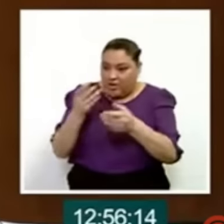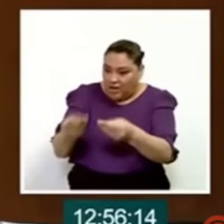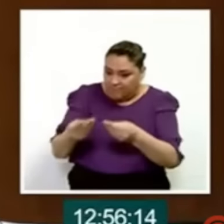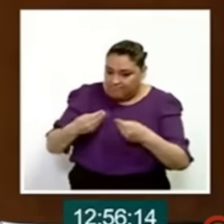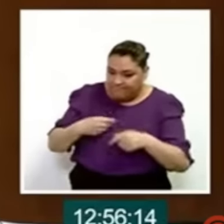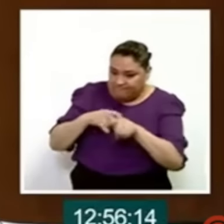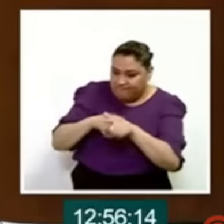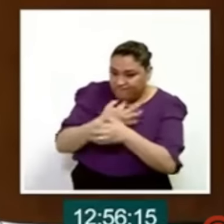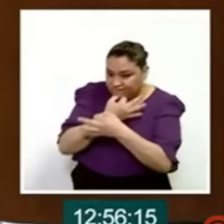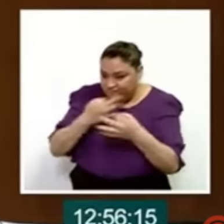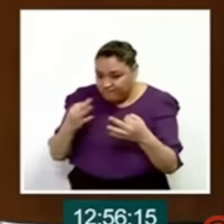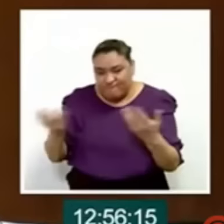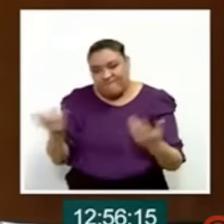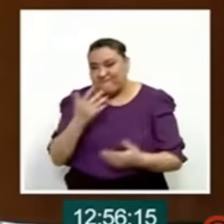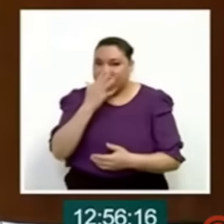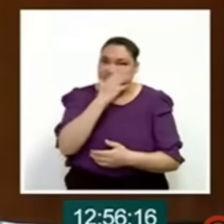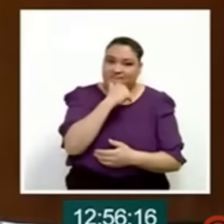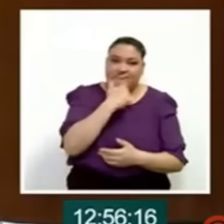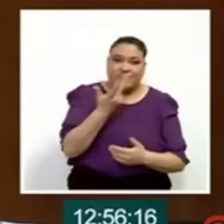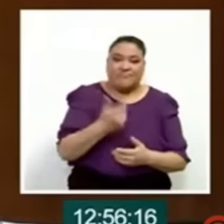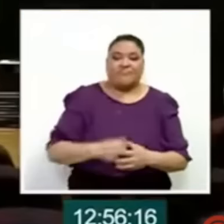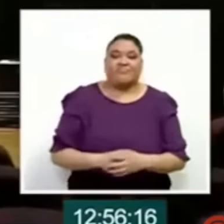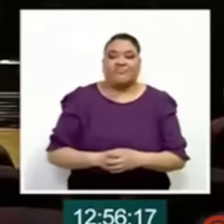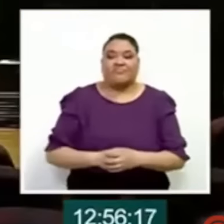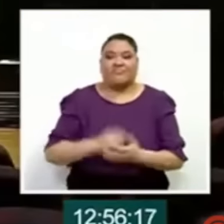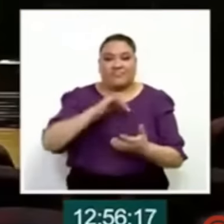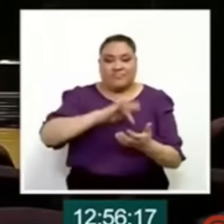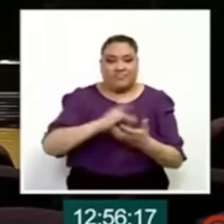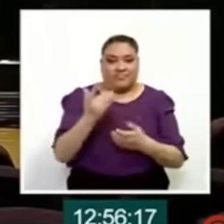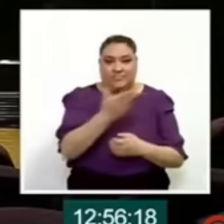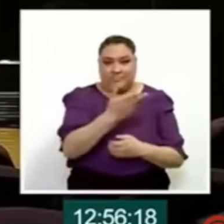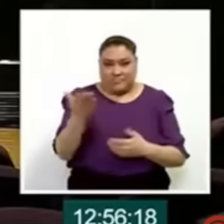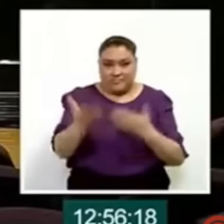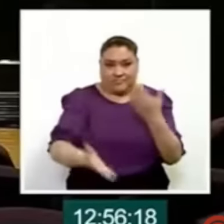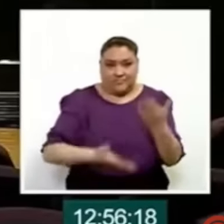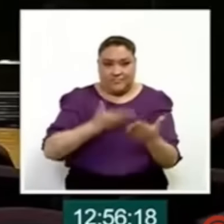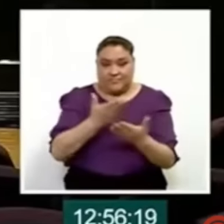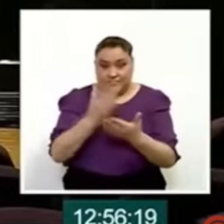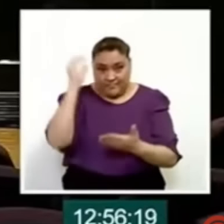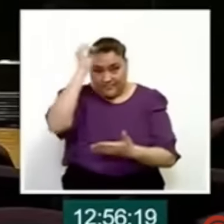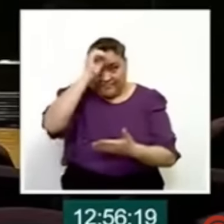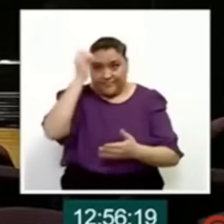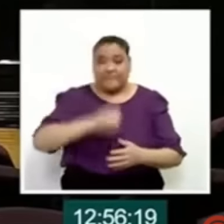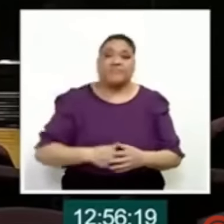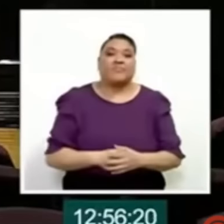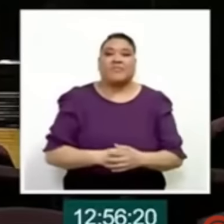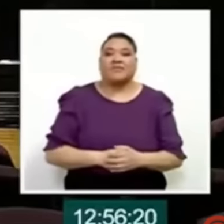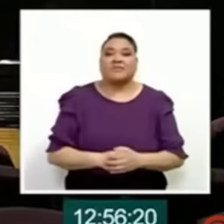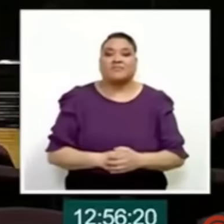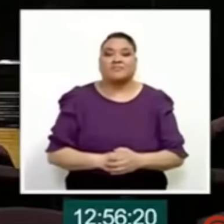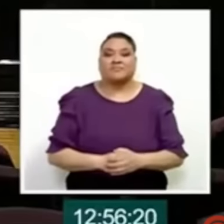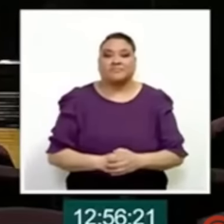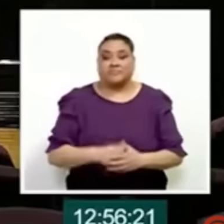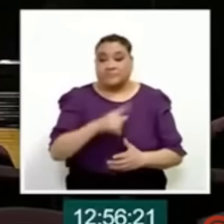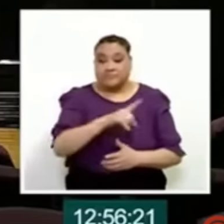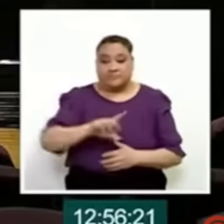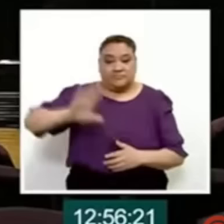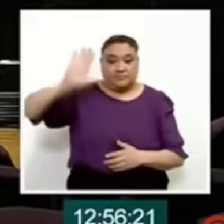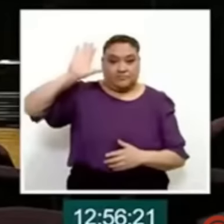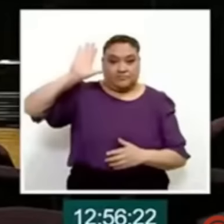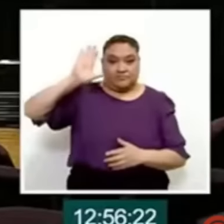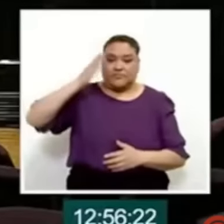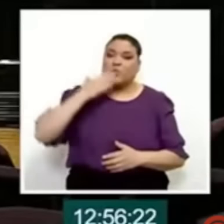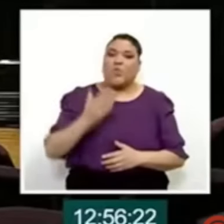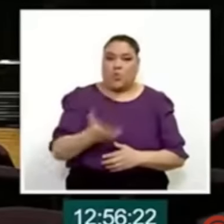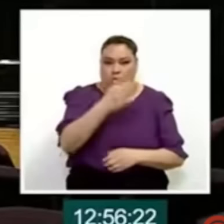lo que pasó. Aquí ya no el lobby, ¿no? Y todas estas presiones, incluso mediáticas, porque fíjate que pues